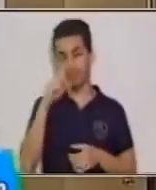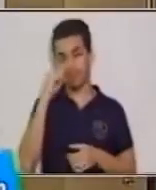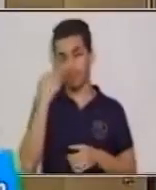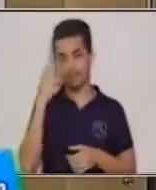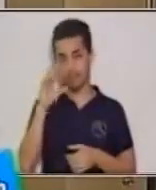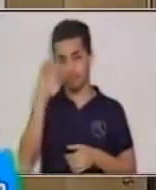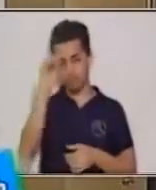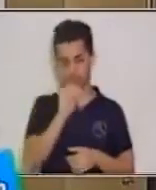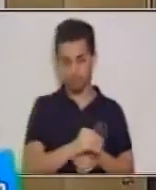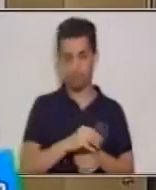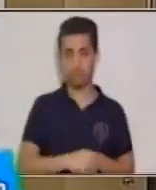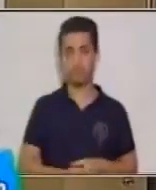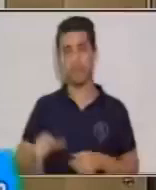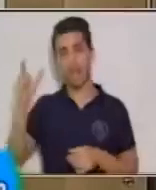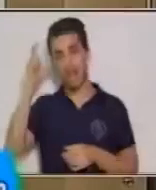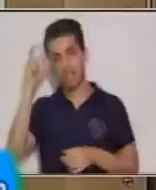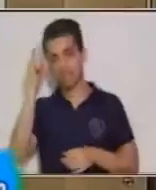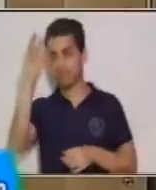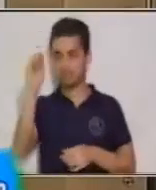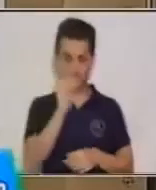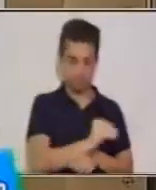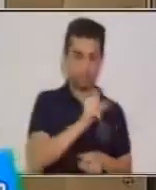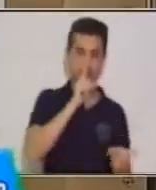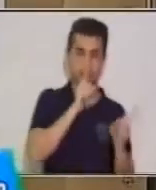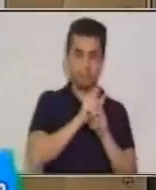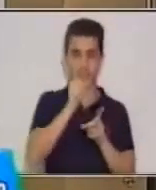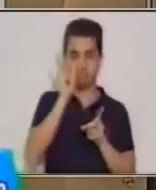Leche. Muy bien, es un sustantivo también.